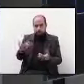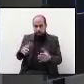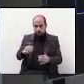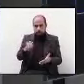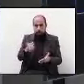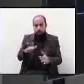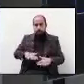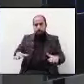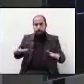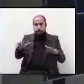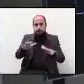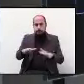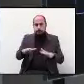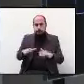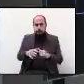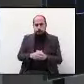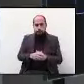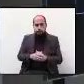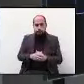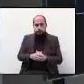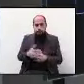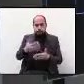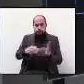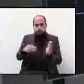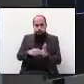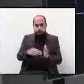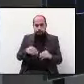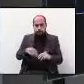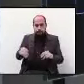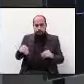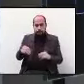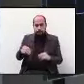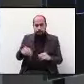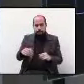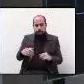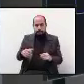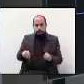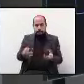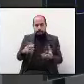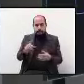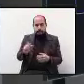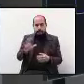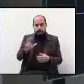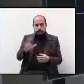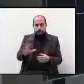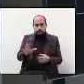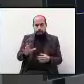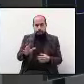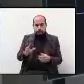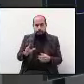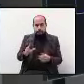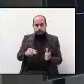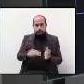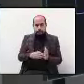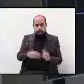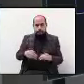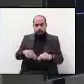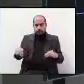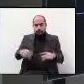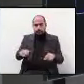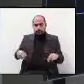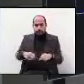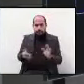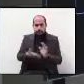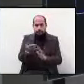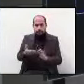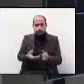la superficie del predio es de 11000 m cu sin embargo contará con alrededor de 25000 m cu de construcción tendrá un tiempo de